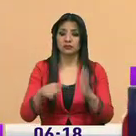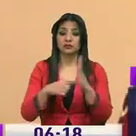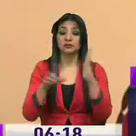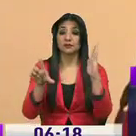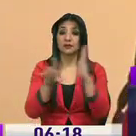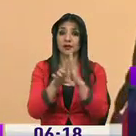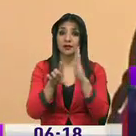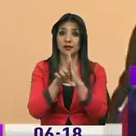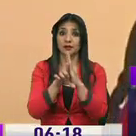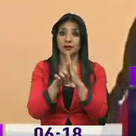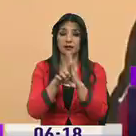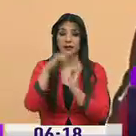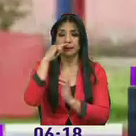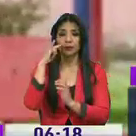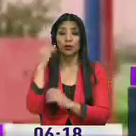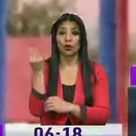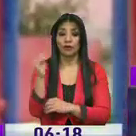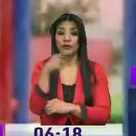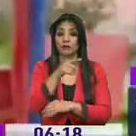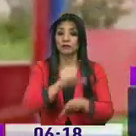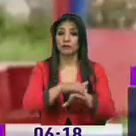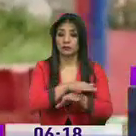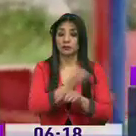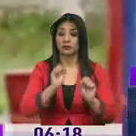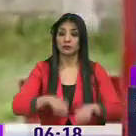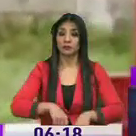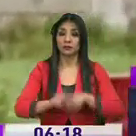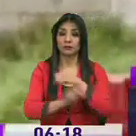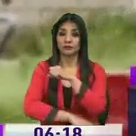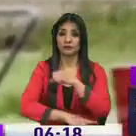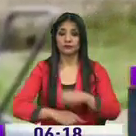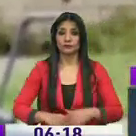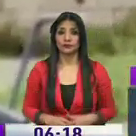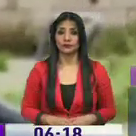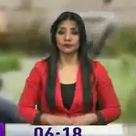Orgánico de la Niñez y Adolescencia. Informó José Morales.